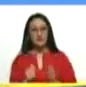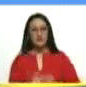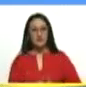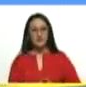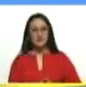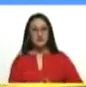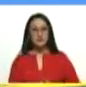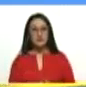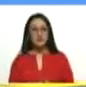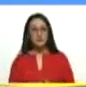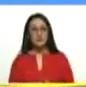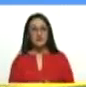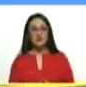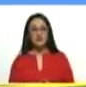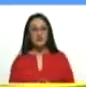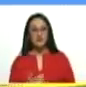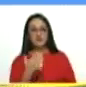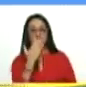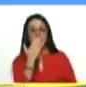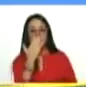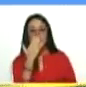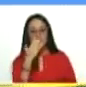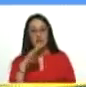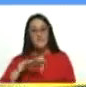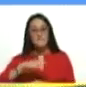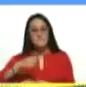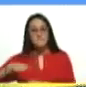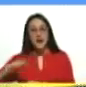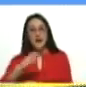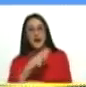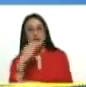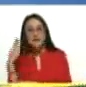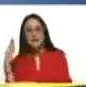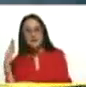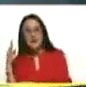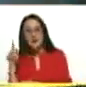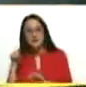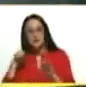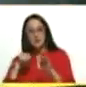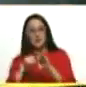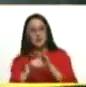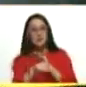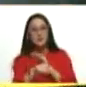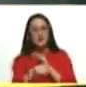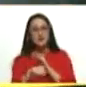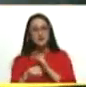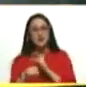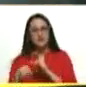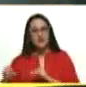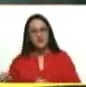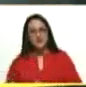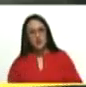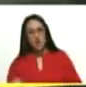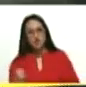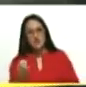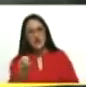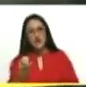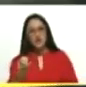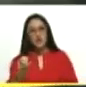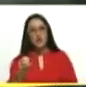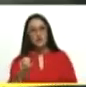Y frente a frente en el mar, cruzando el Mar Caribe, cruzando el Atlántico, cruzando el Mar Mediterráneo, estamos